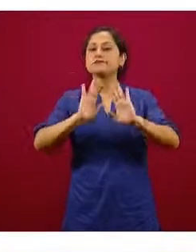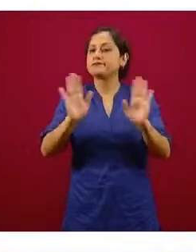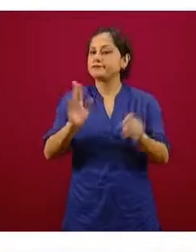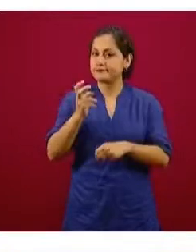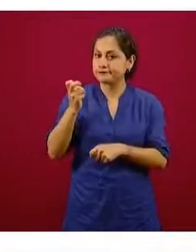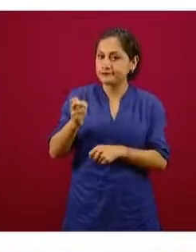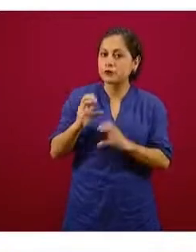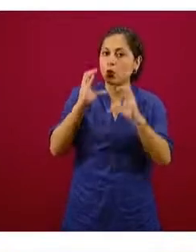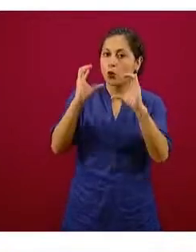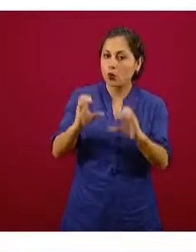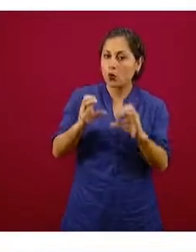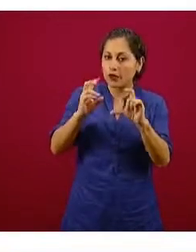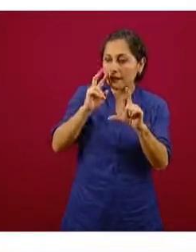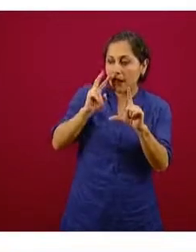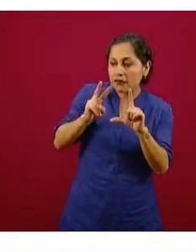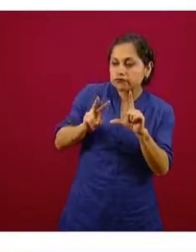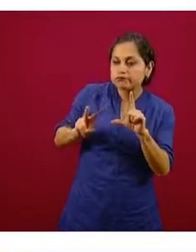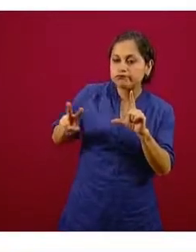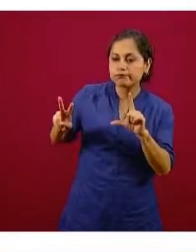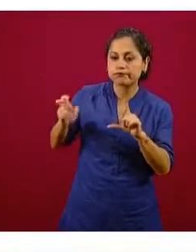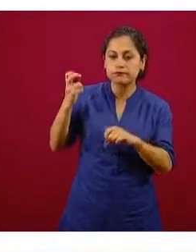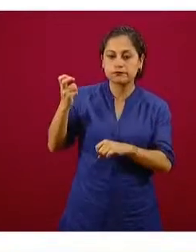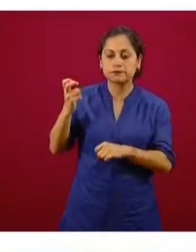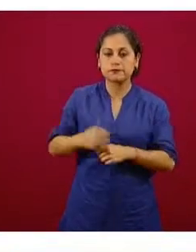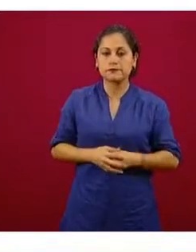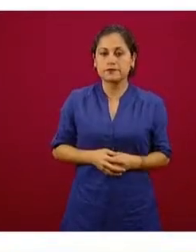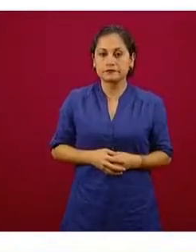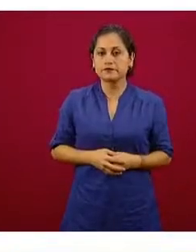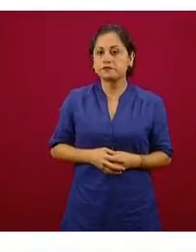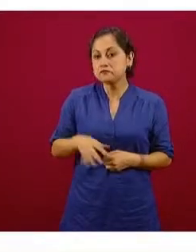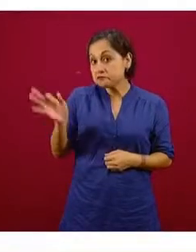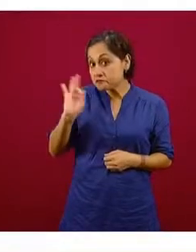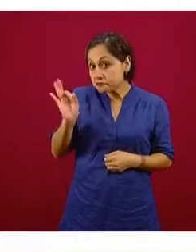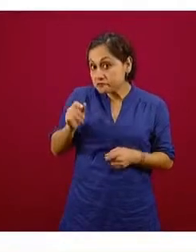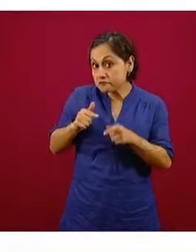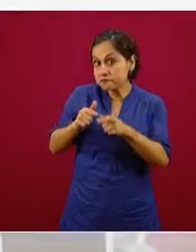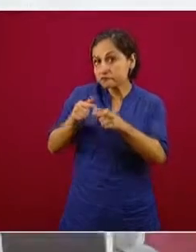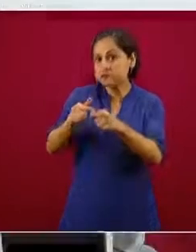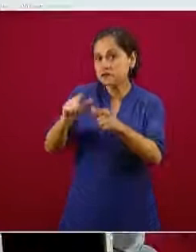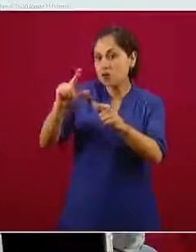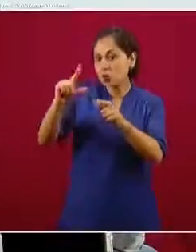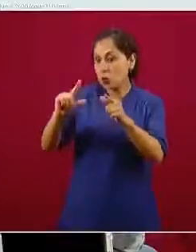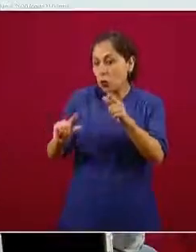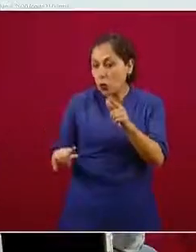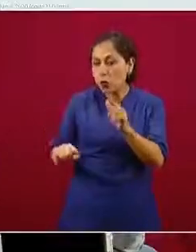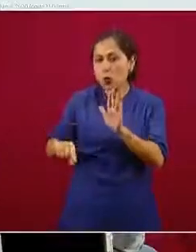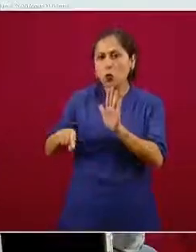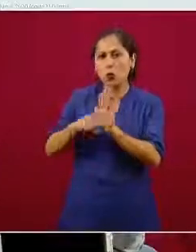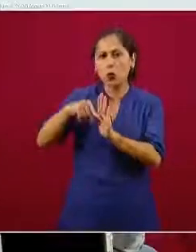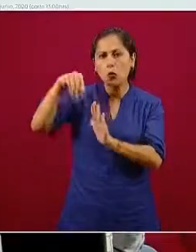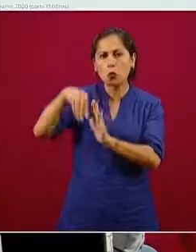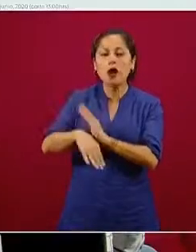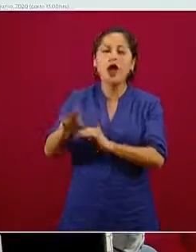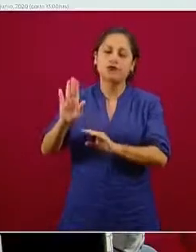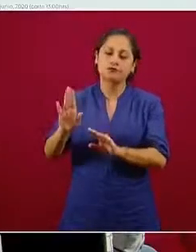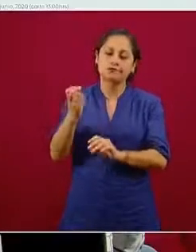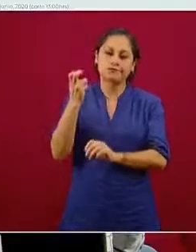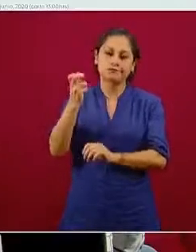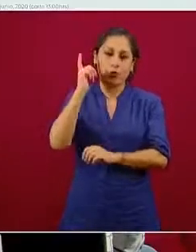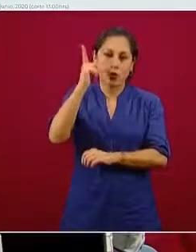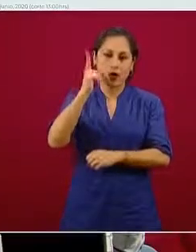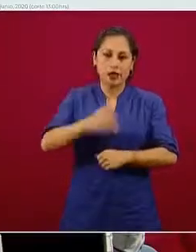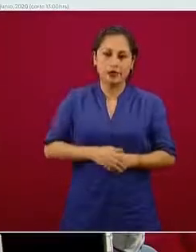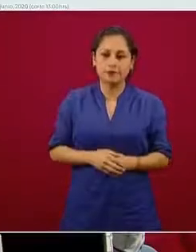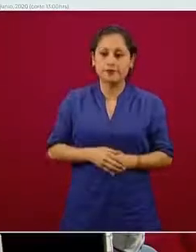rápidamente incrementarse o podría continuar disminuyendo, que sería lo esperado. Y también podemos ver en los primeros lugares de